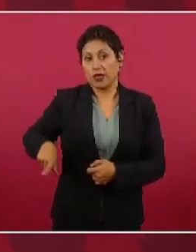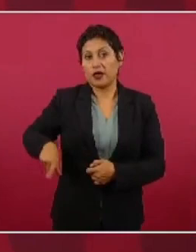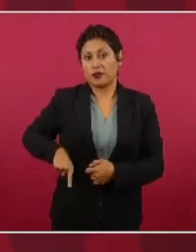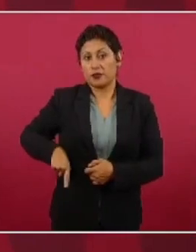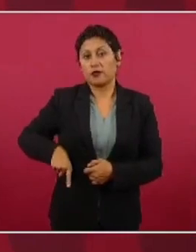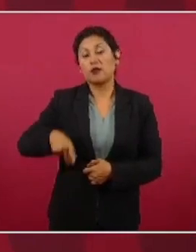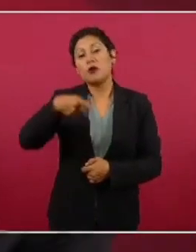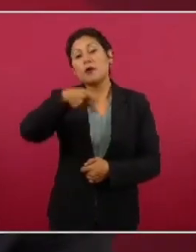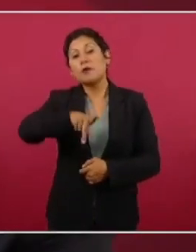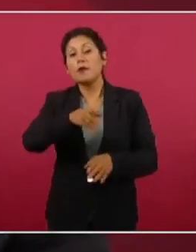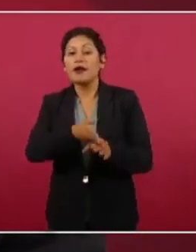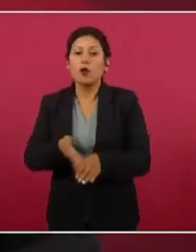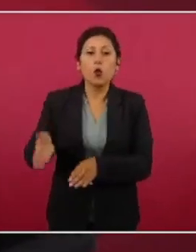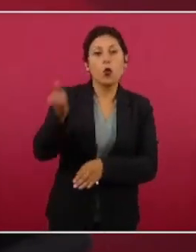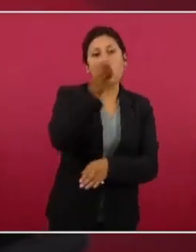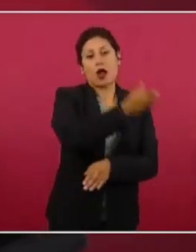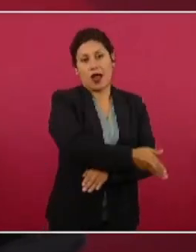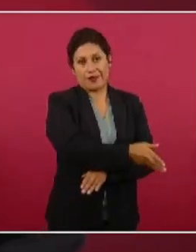sobre todo en su campaña.